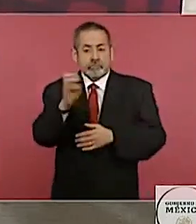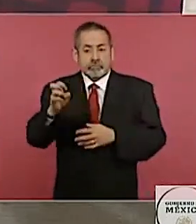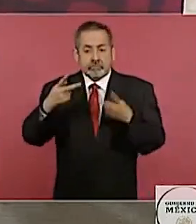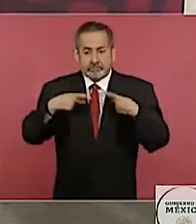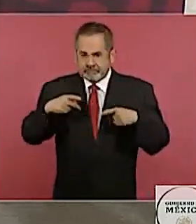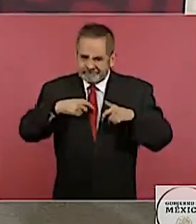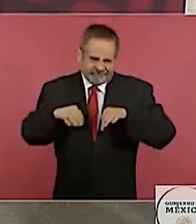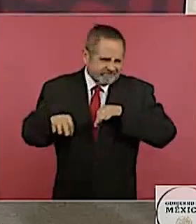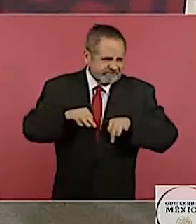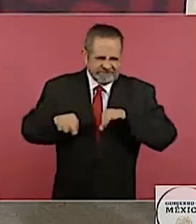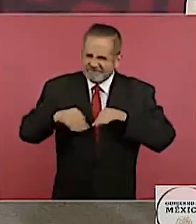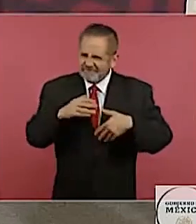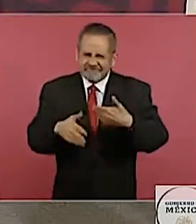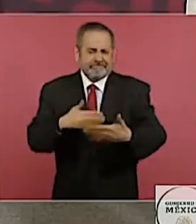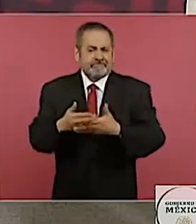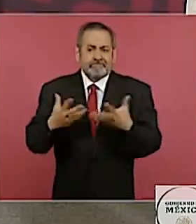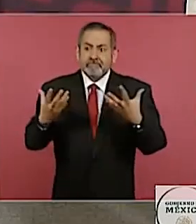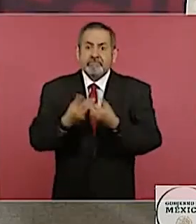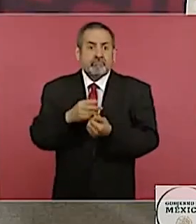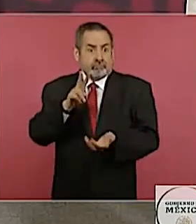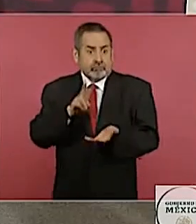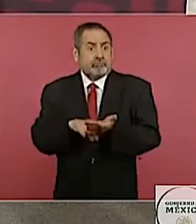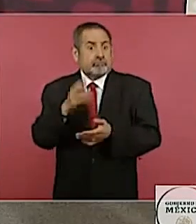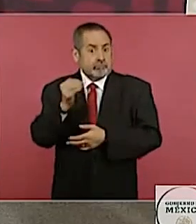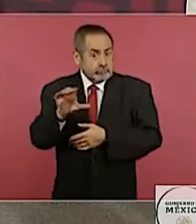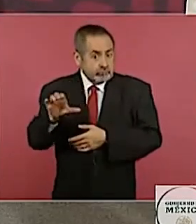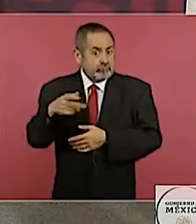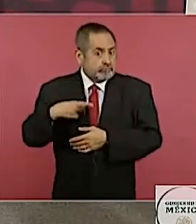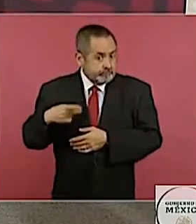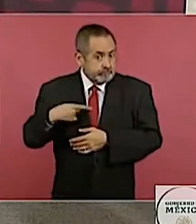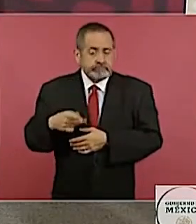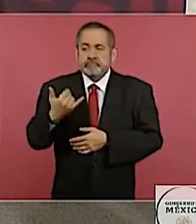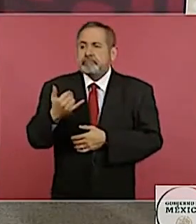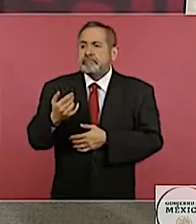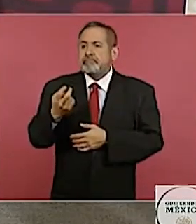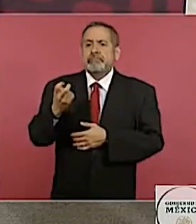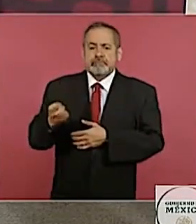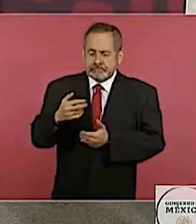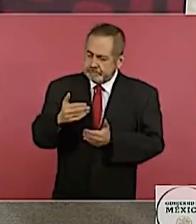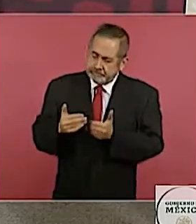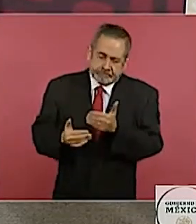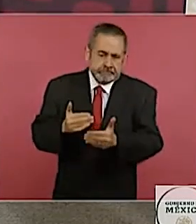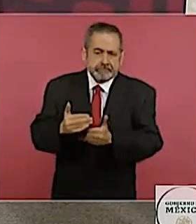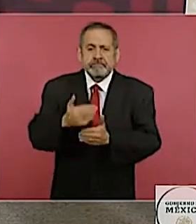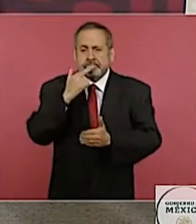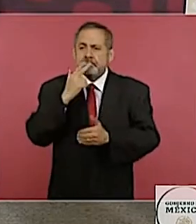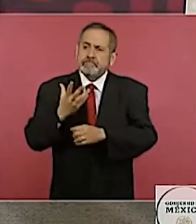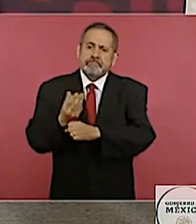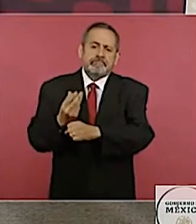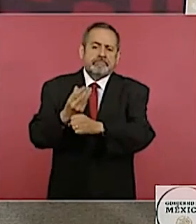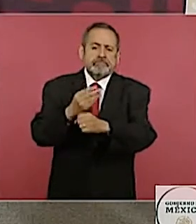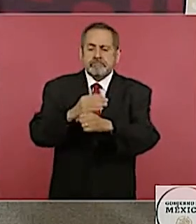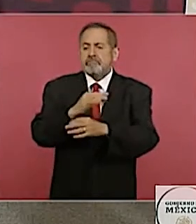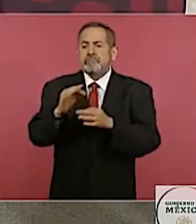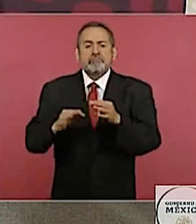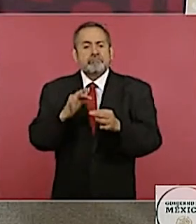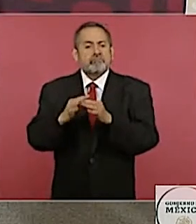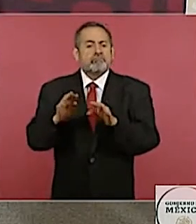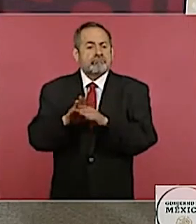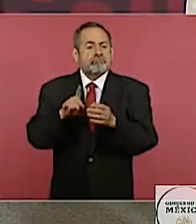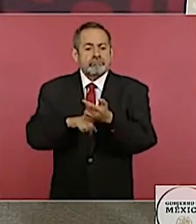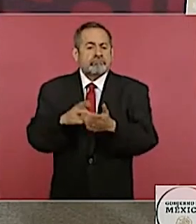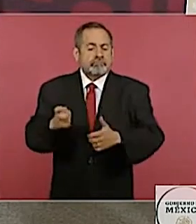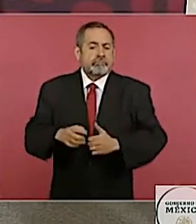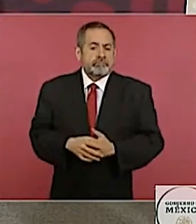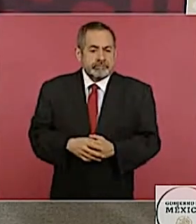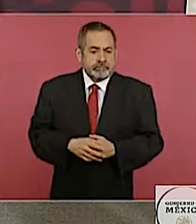todos sus equipos y con esto estaríamos en condiciones de de avanzar fuerte en este restablecimiento que le hemos comentado en